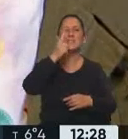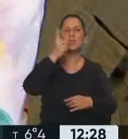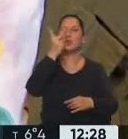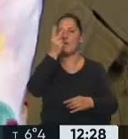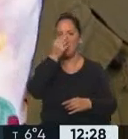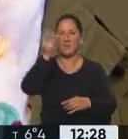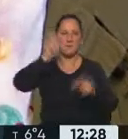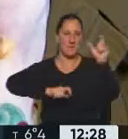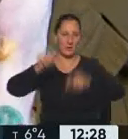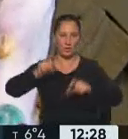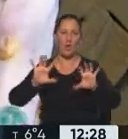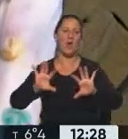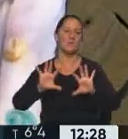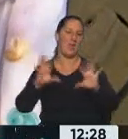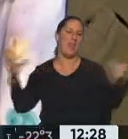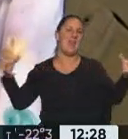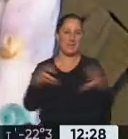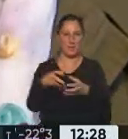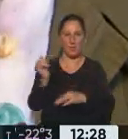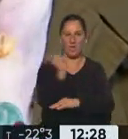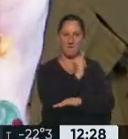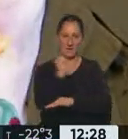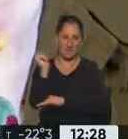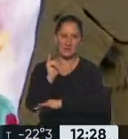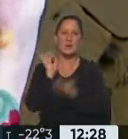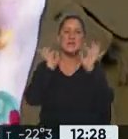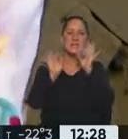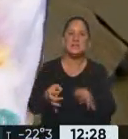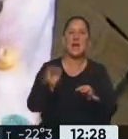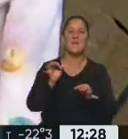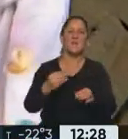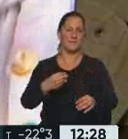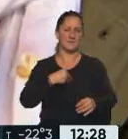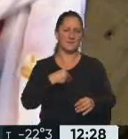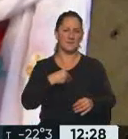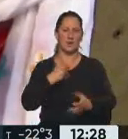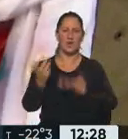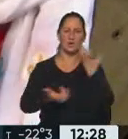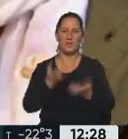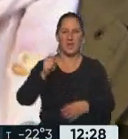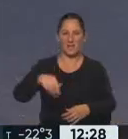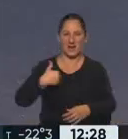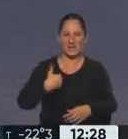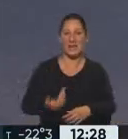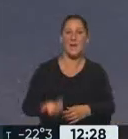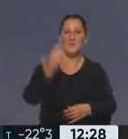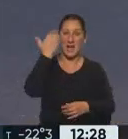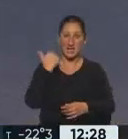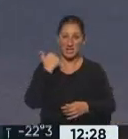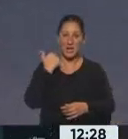120 personas que pertenecen a todo el equipo de filmación. Se sabe también que es un apasionado por la cocina argentina, que ayer, por